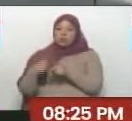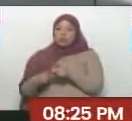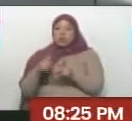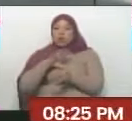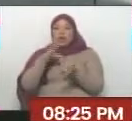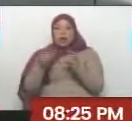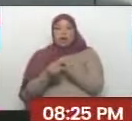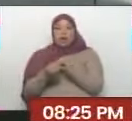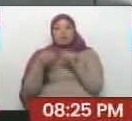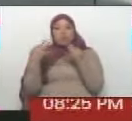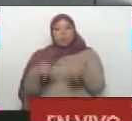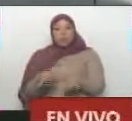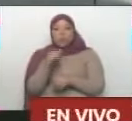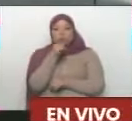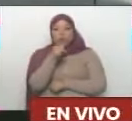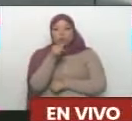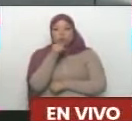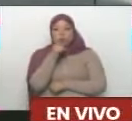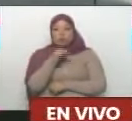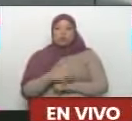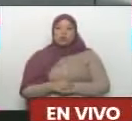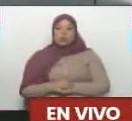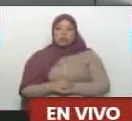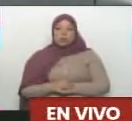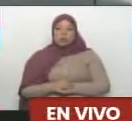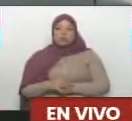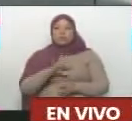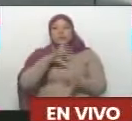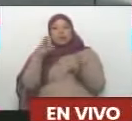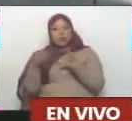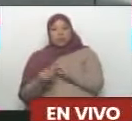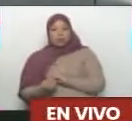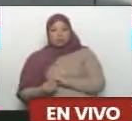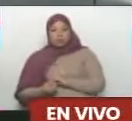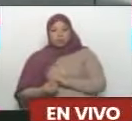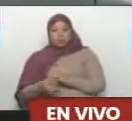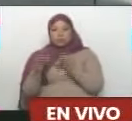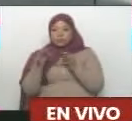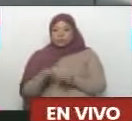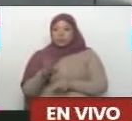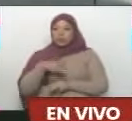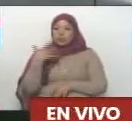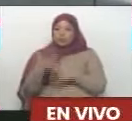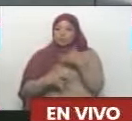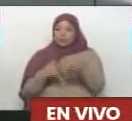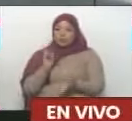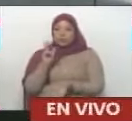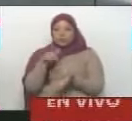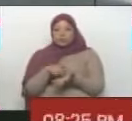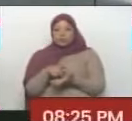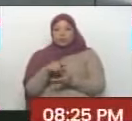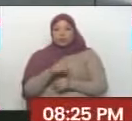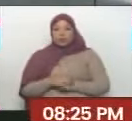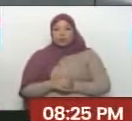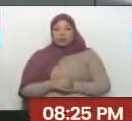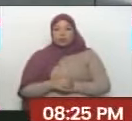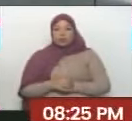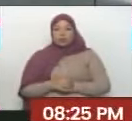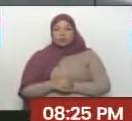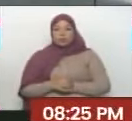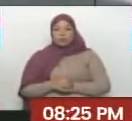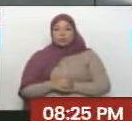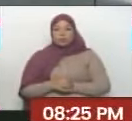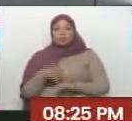cambio climático, sí se puede revertir, sí la podemos revertir. Y pasa por